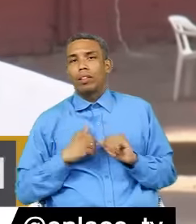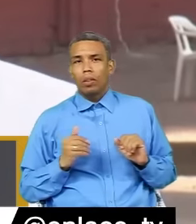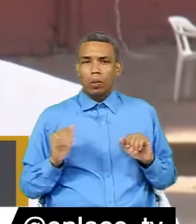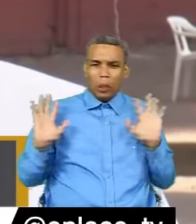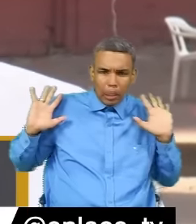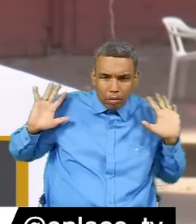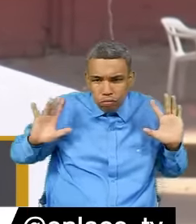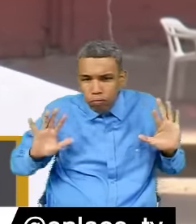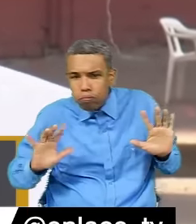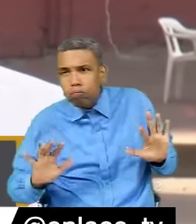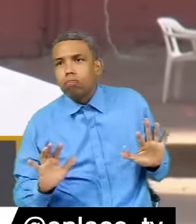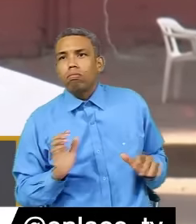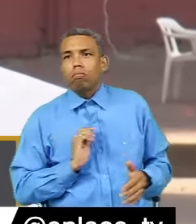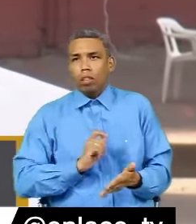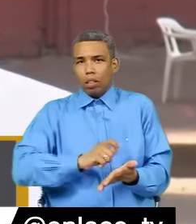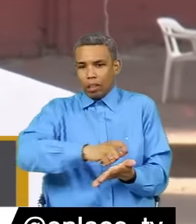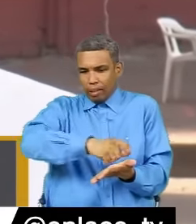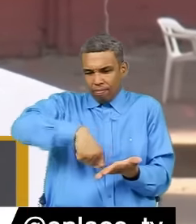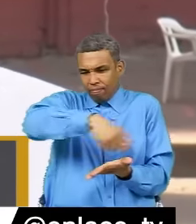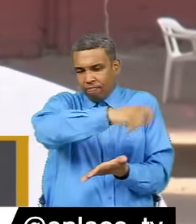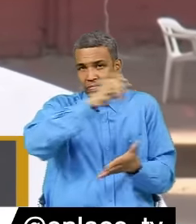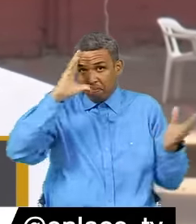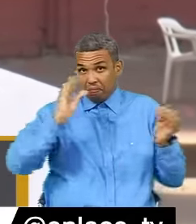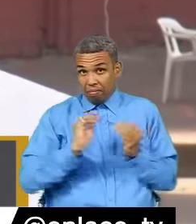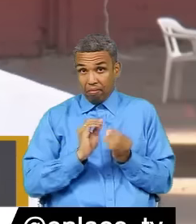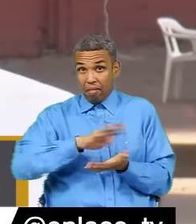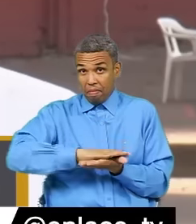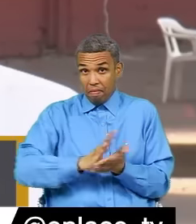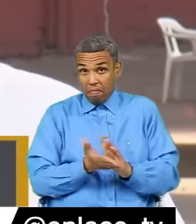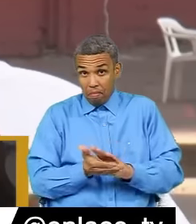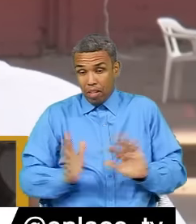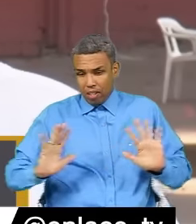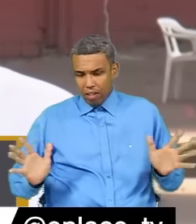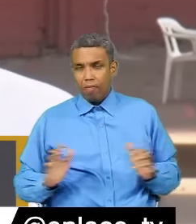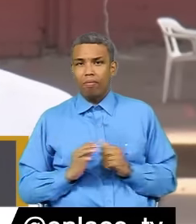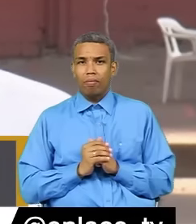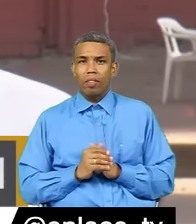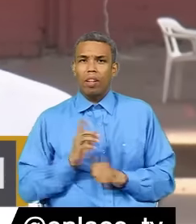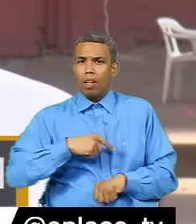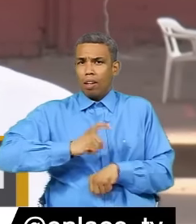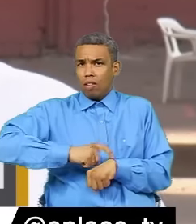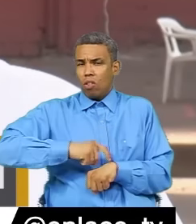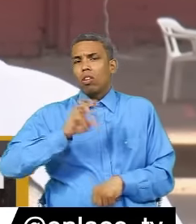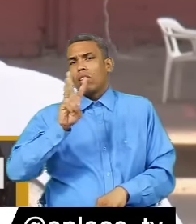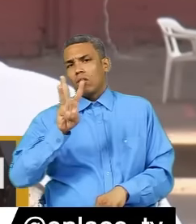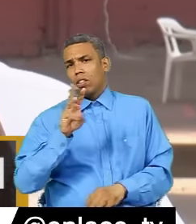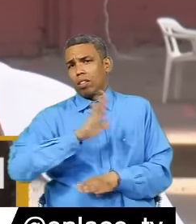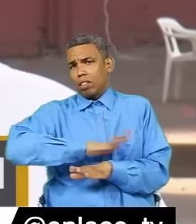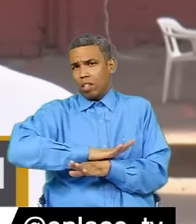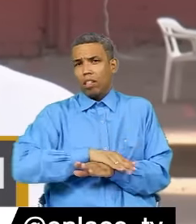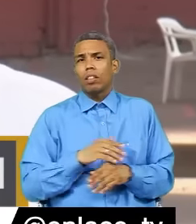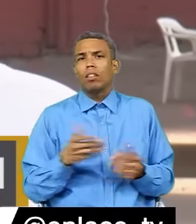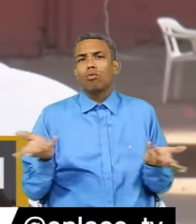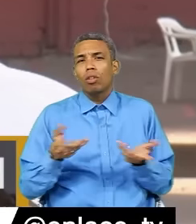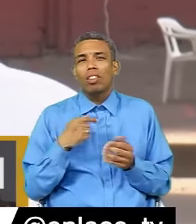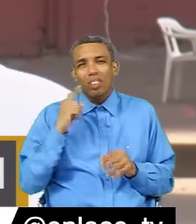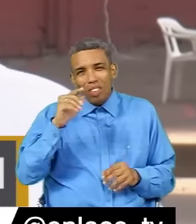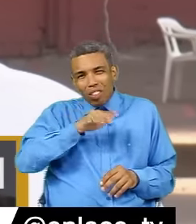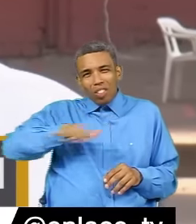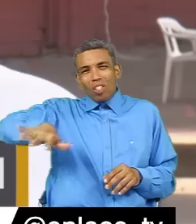firma final de los acuerdos que se dieron en La Habana entre el gobierno y las FARC. Va a ser a partir de las 3 de la tarde en la plazoleta